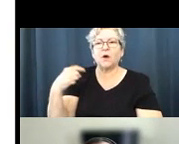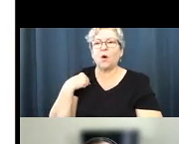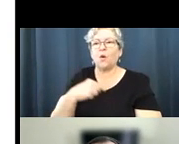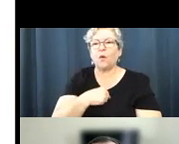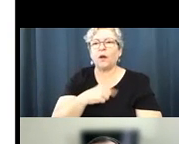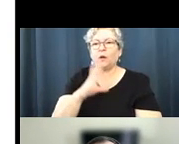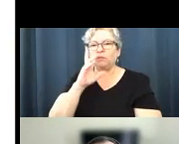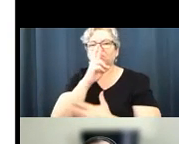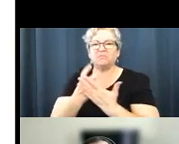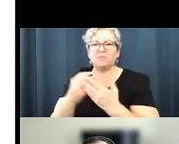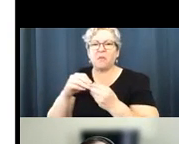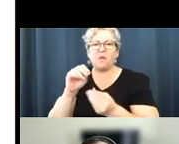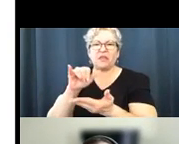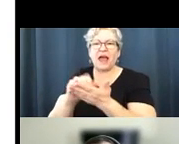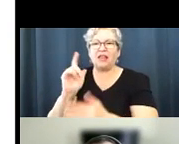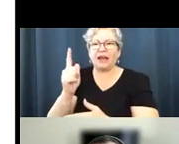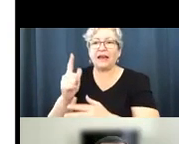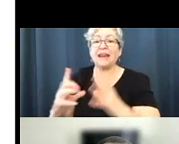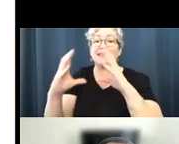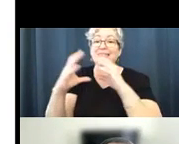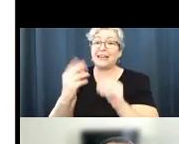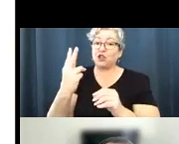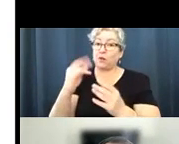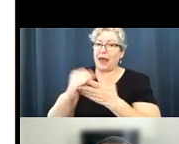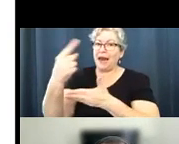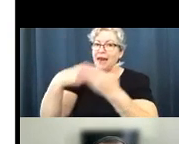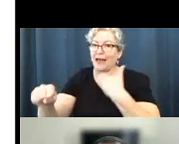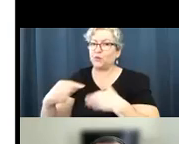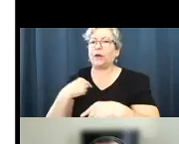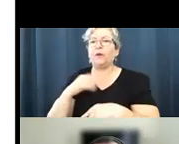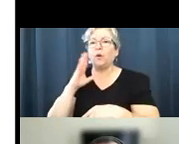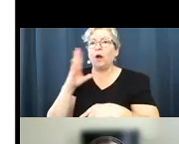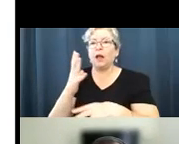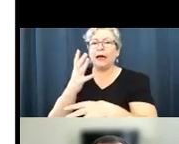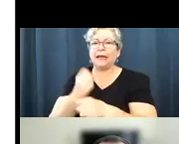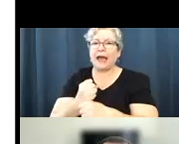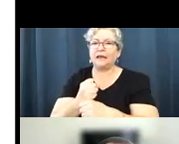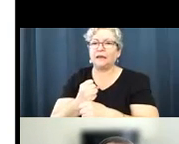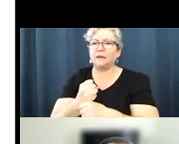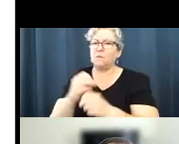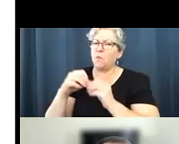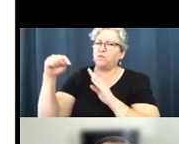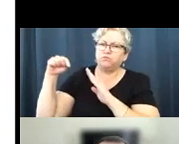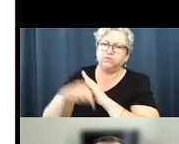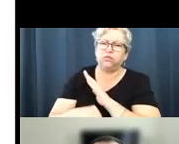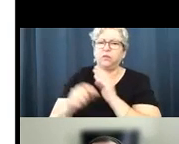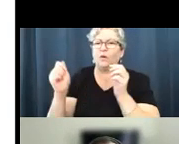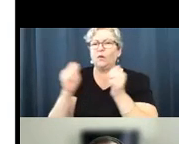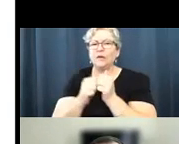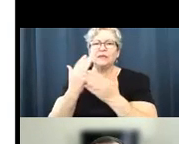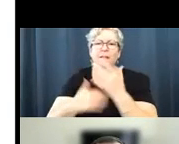word processing. Y eso vamos a entrar un poco más adentro. Y en la sesión número 2, que es la semana que viene, entonces sí